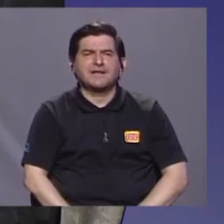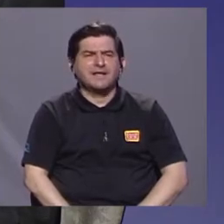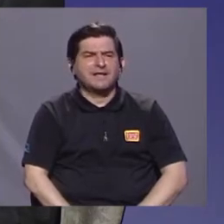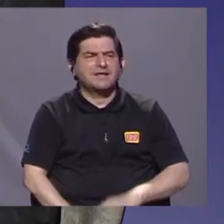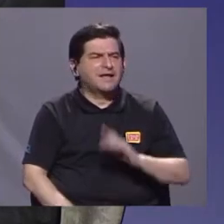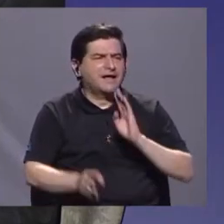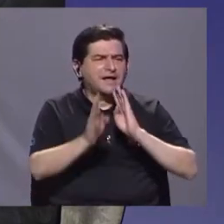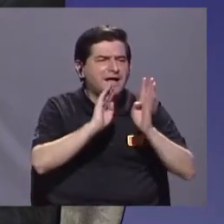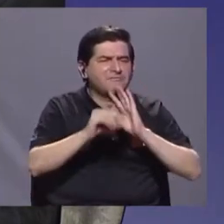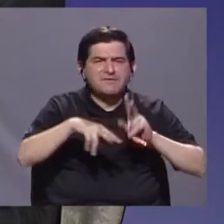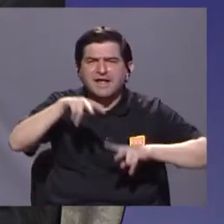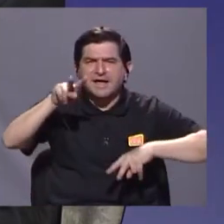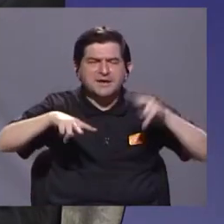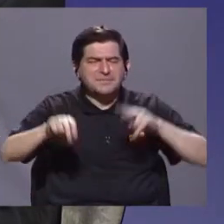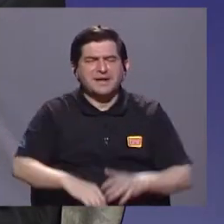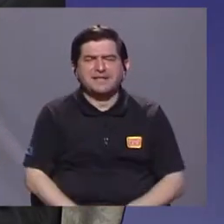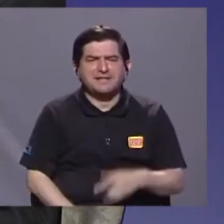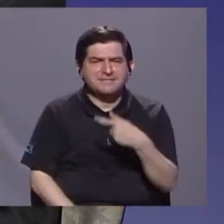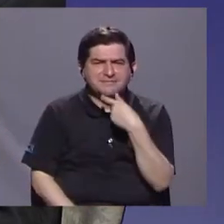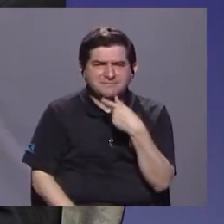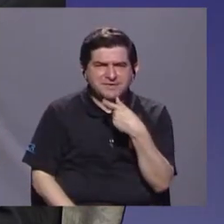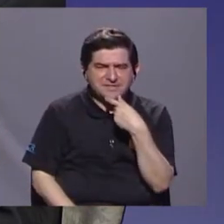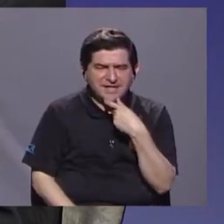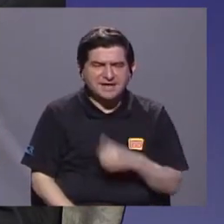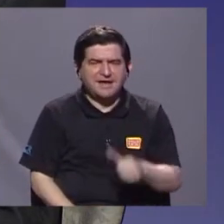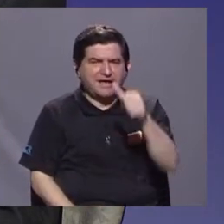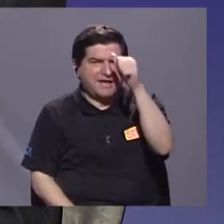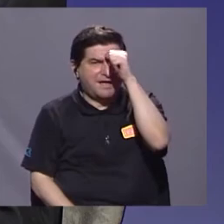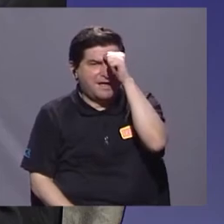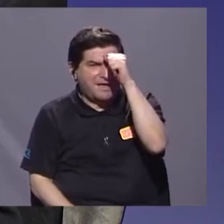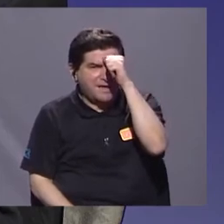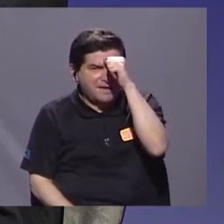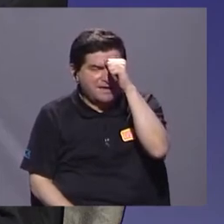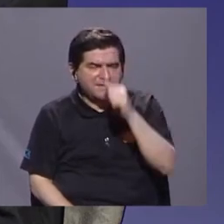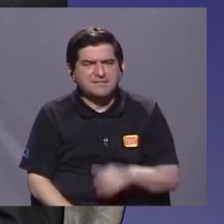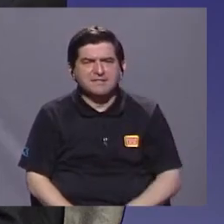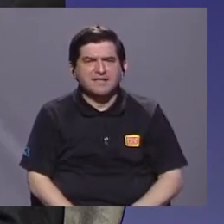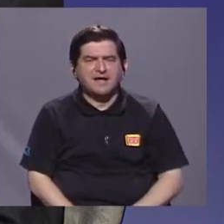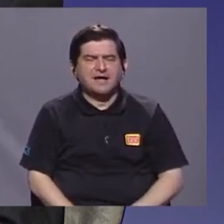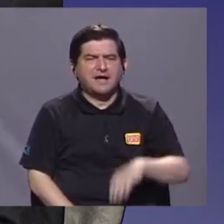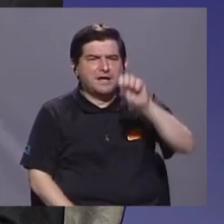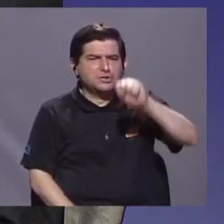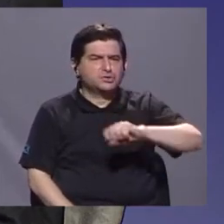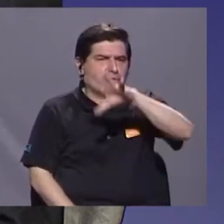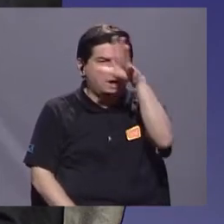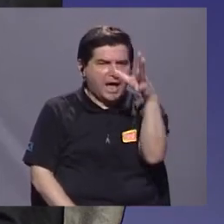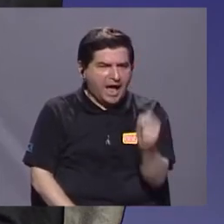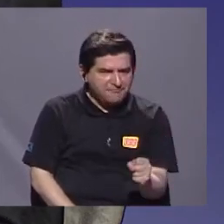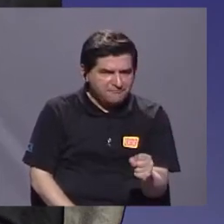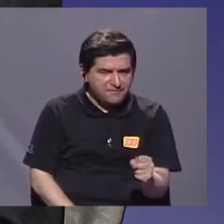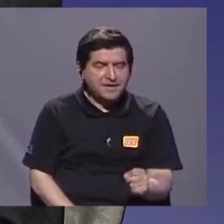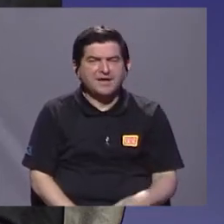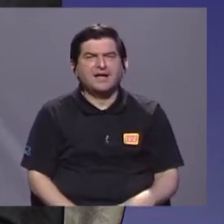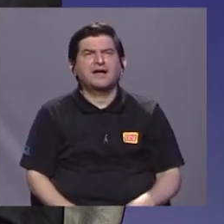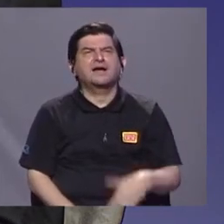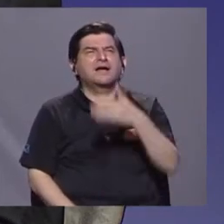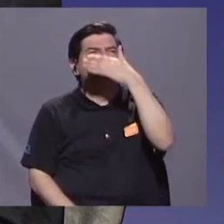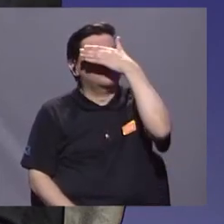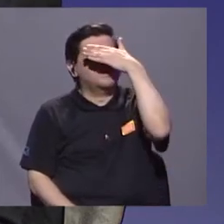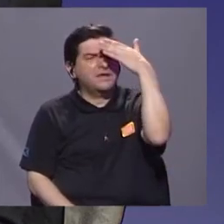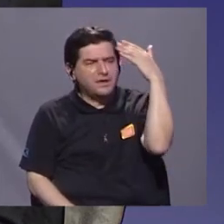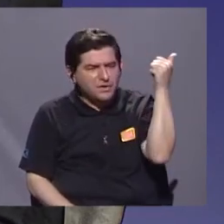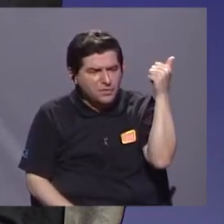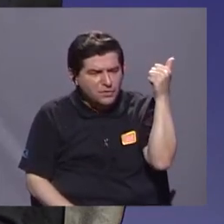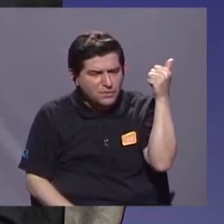de las variantes británica india es sudáfrica y ahorita olvido